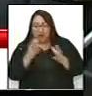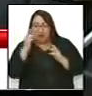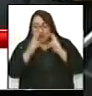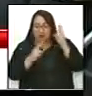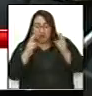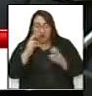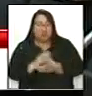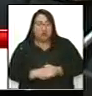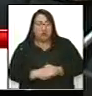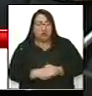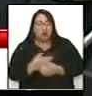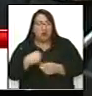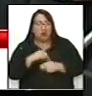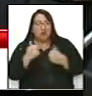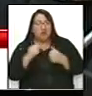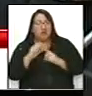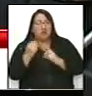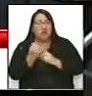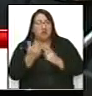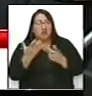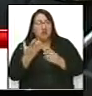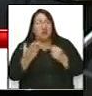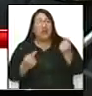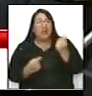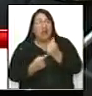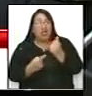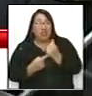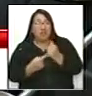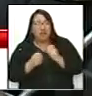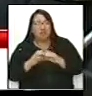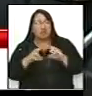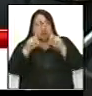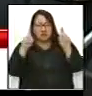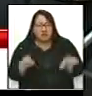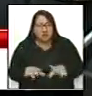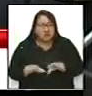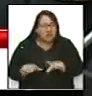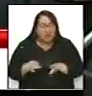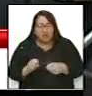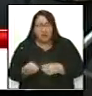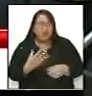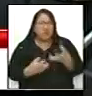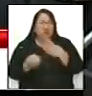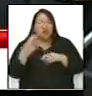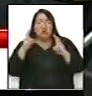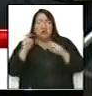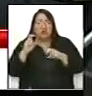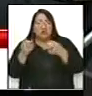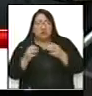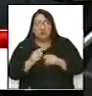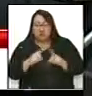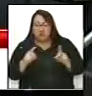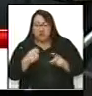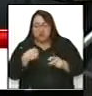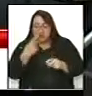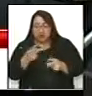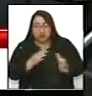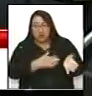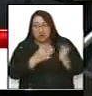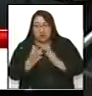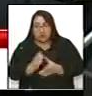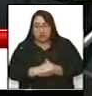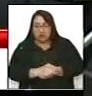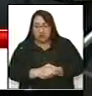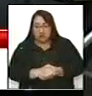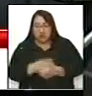reflexiones. Vivimos en una sociedad en donde la tecnología avasalla cualquier campo económico y sin embargo vemos por el otro lado